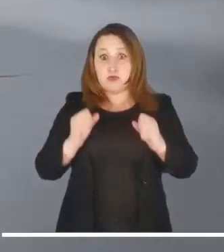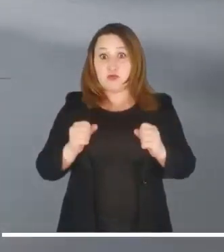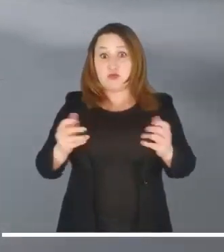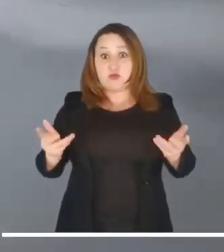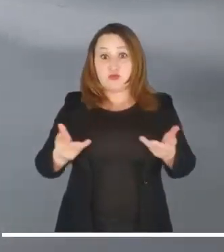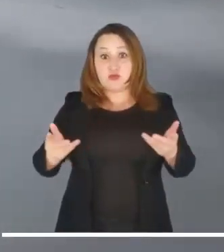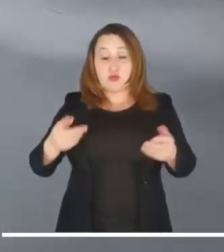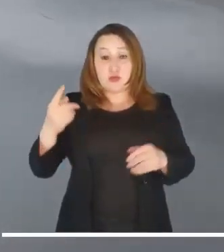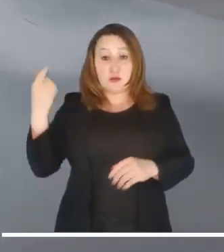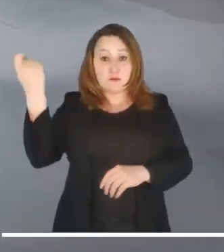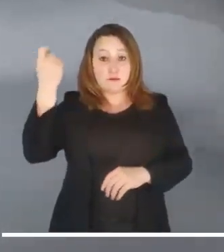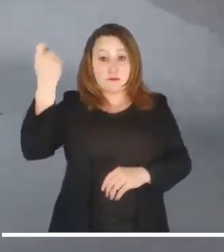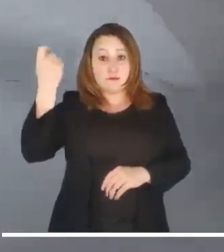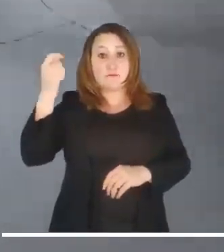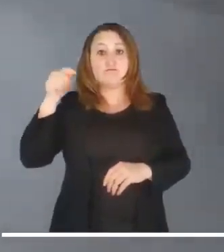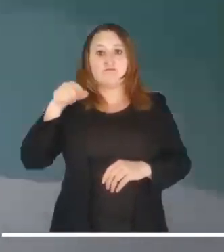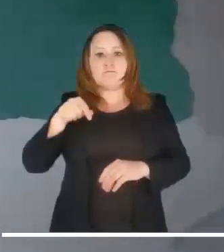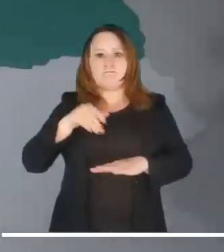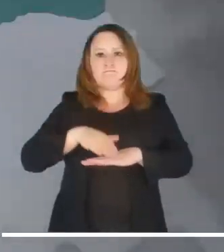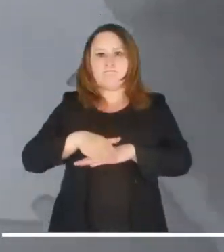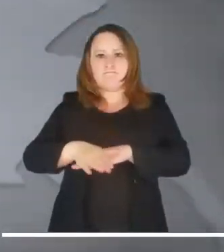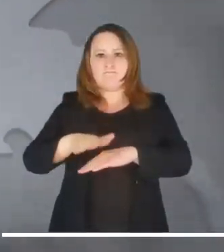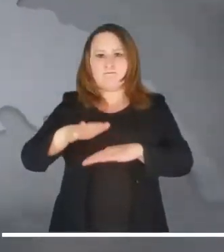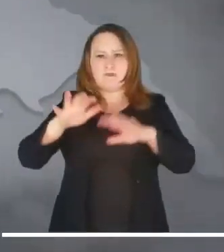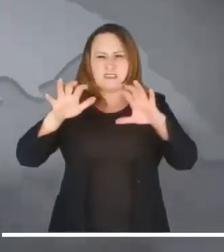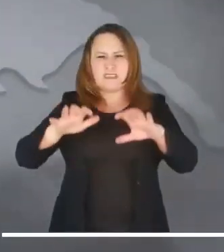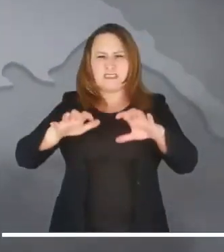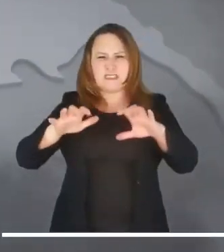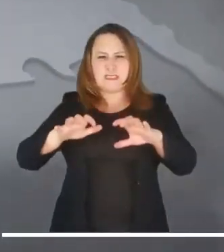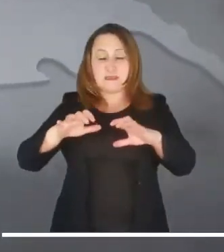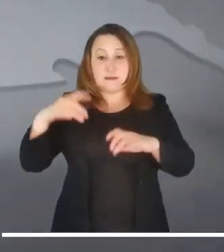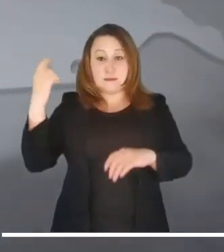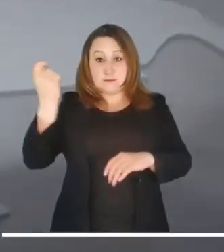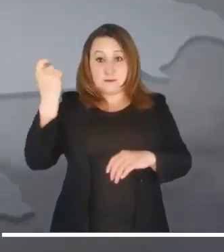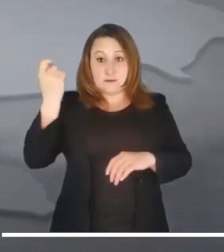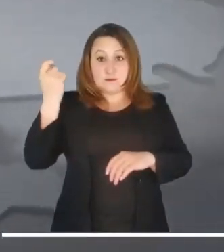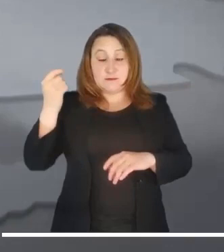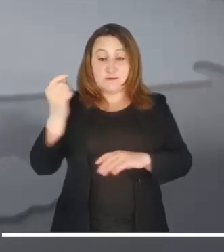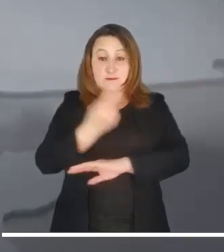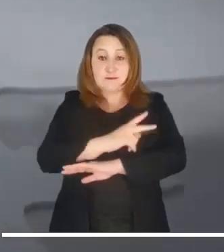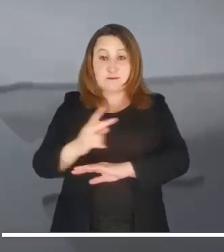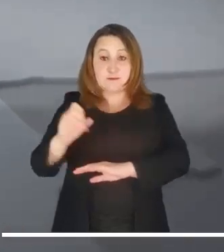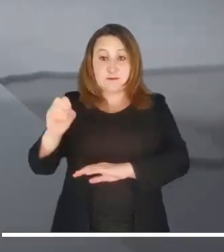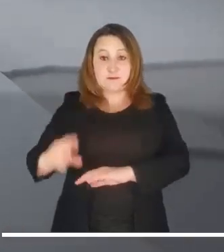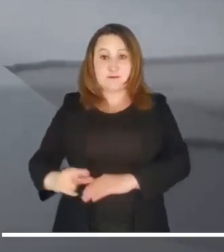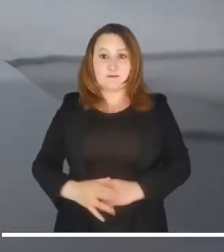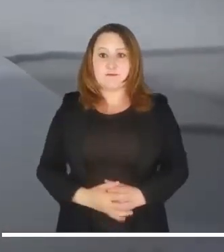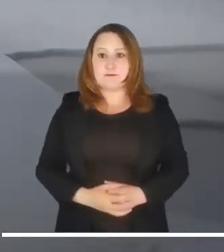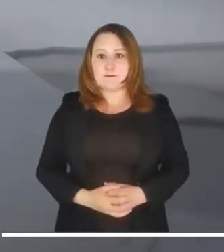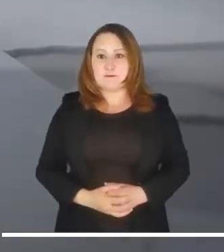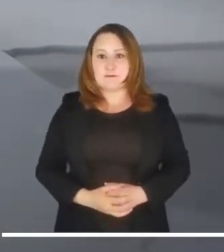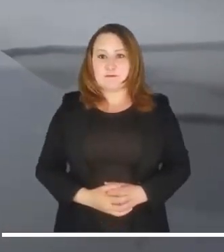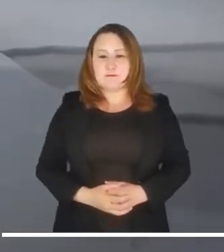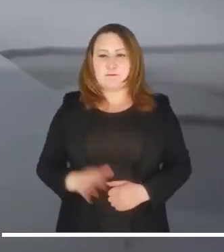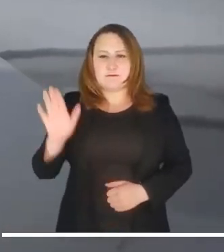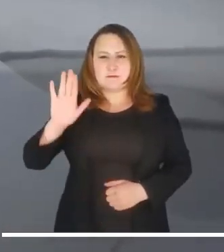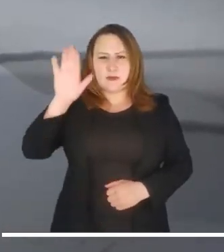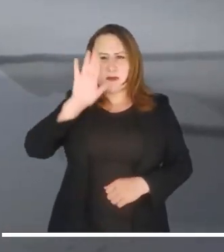La nubosidad irá incrementando en los llanos orientales, por lo que no se descartan lluvias en el sur de Meta y de